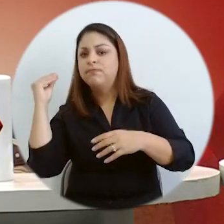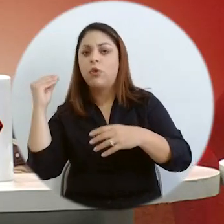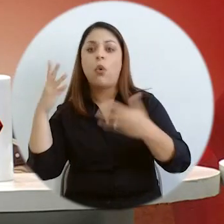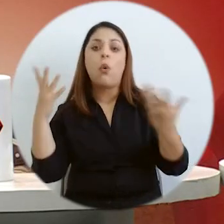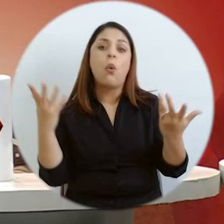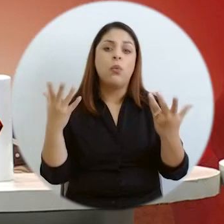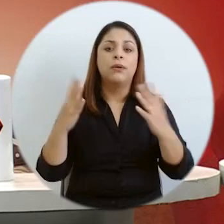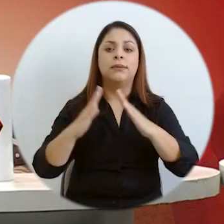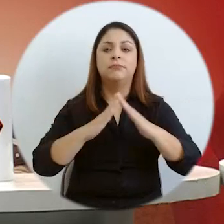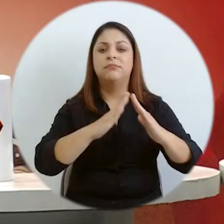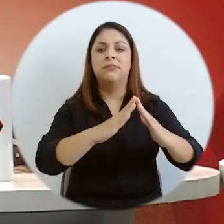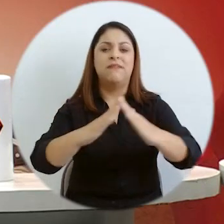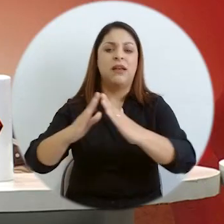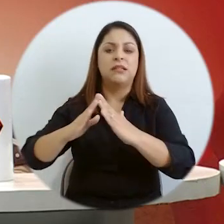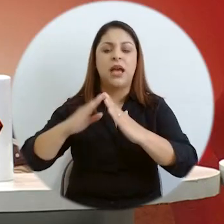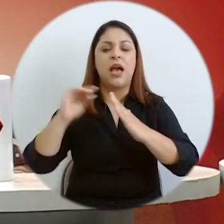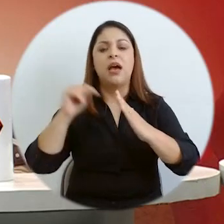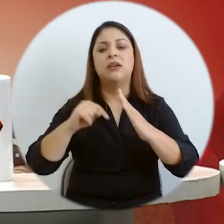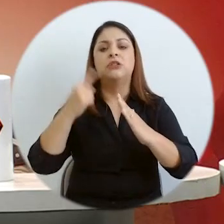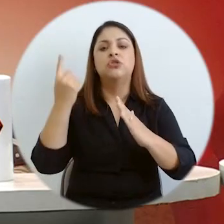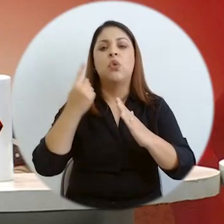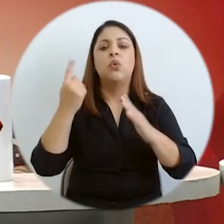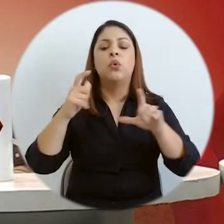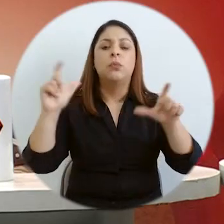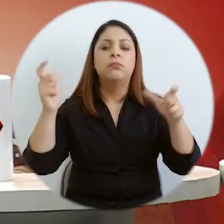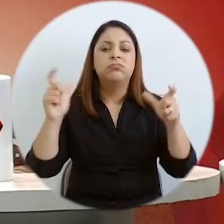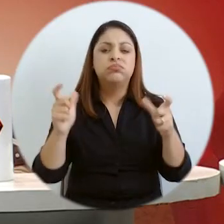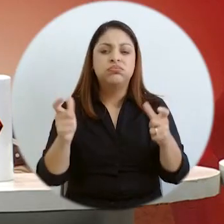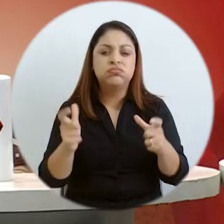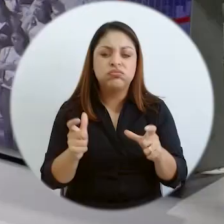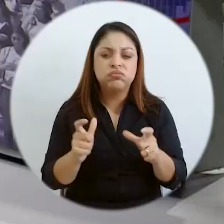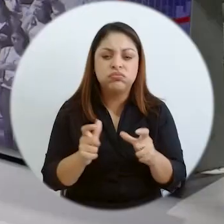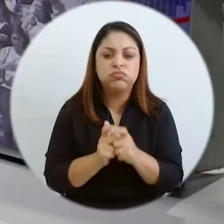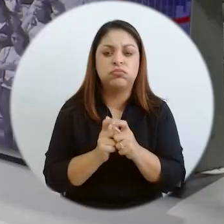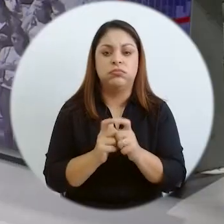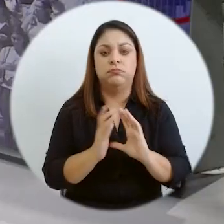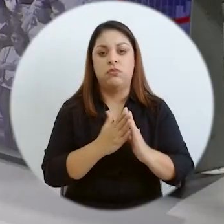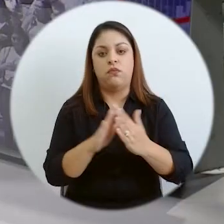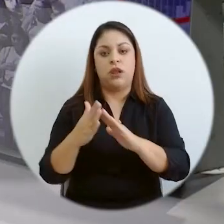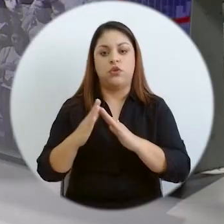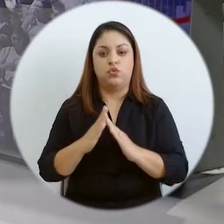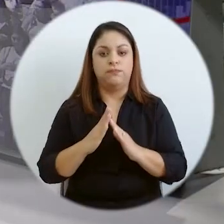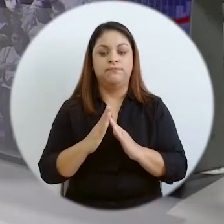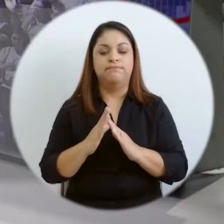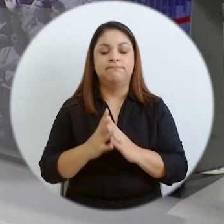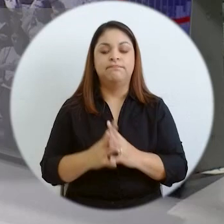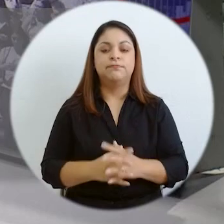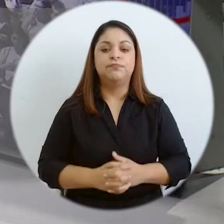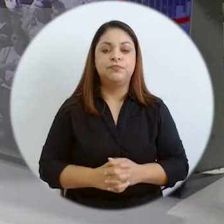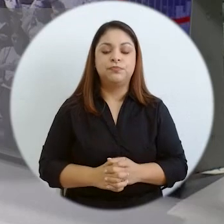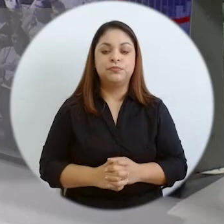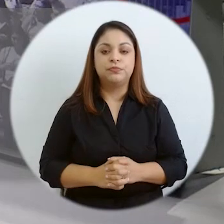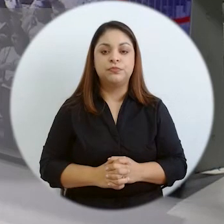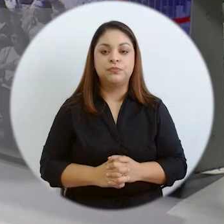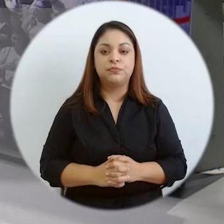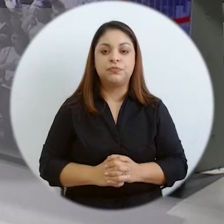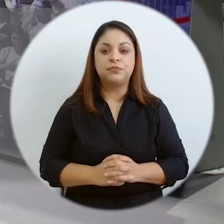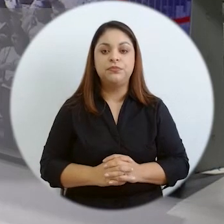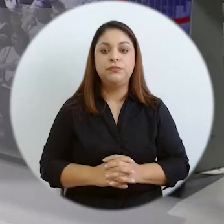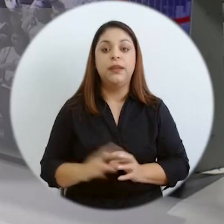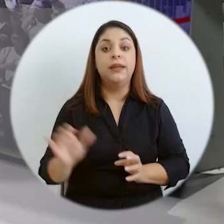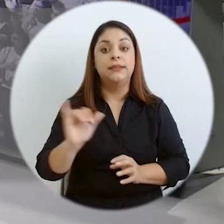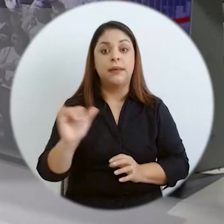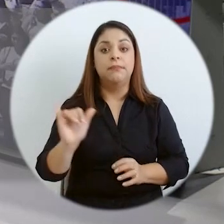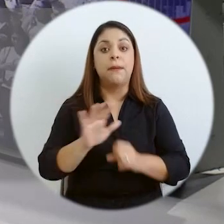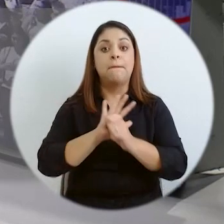en residencias, pues básicamente donde va habiendo cada vez menos población, y con relación también